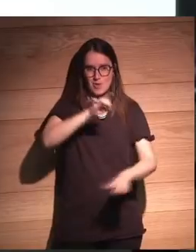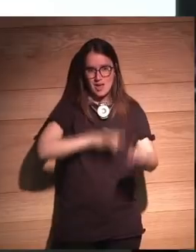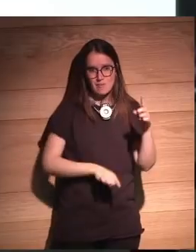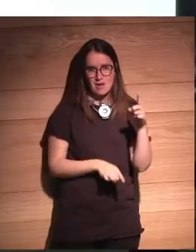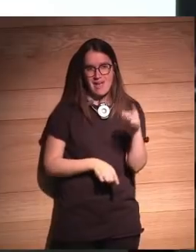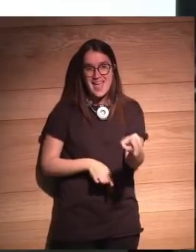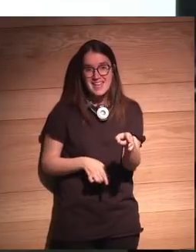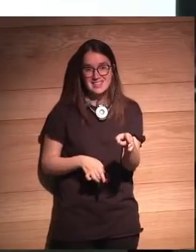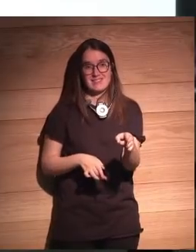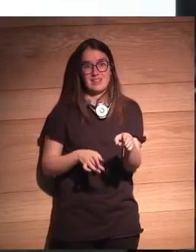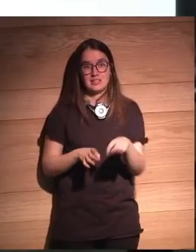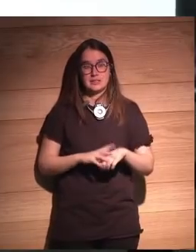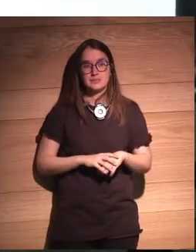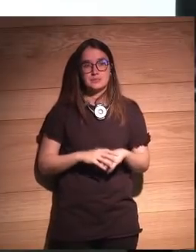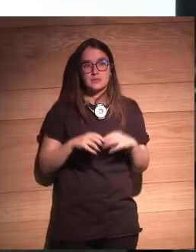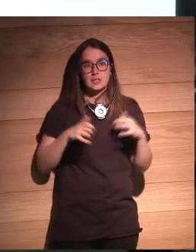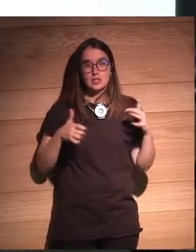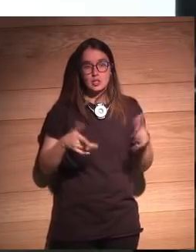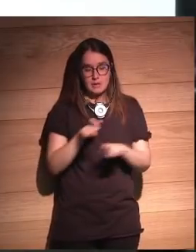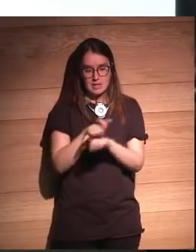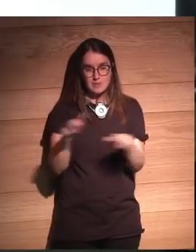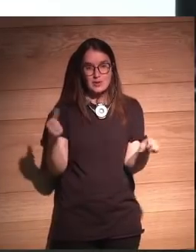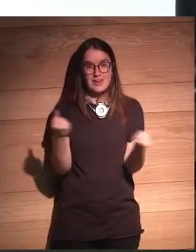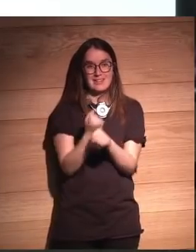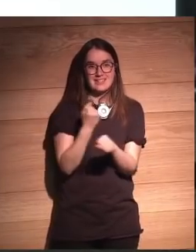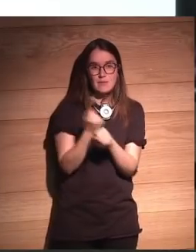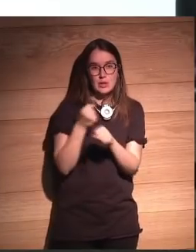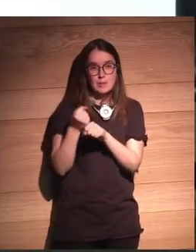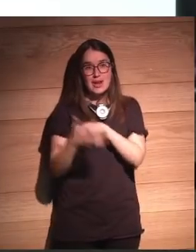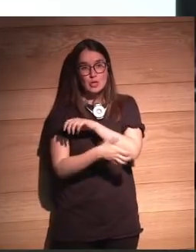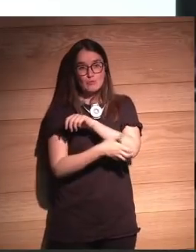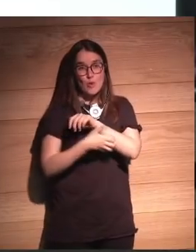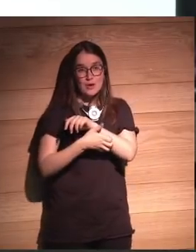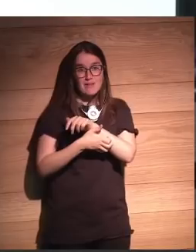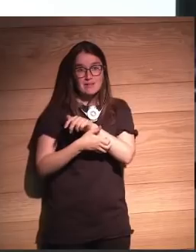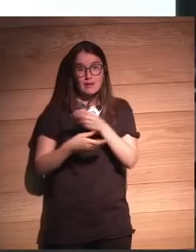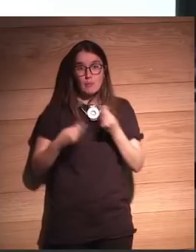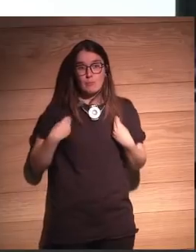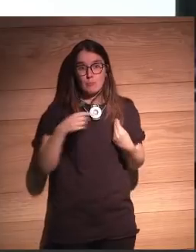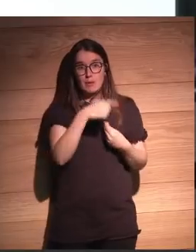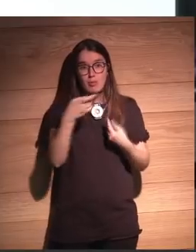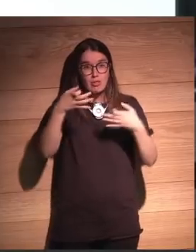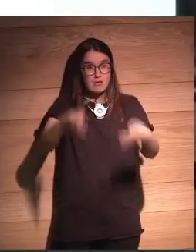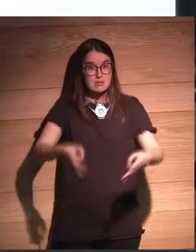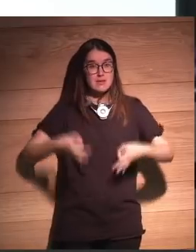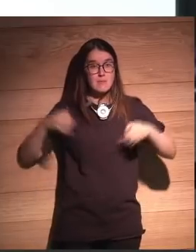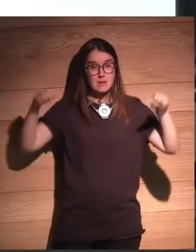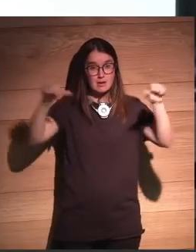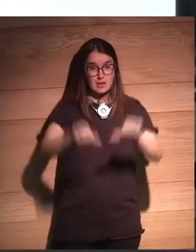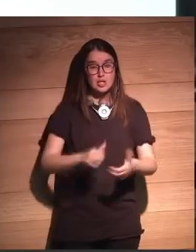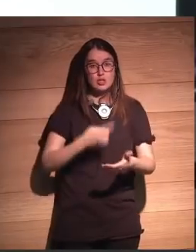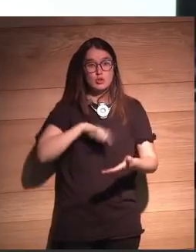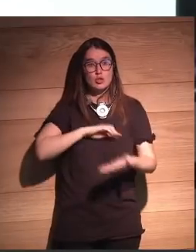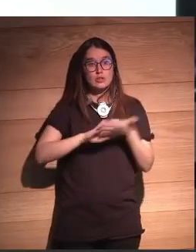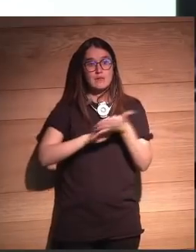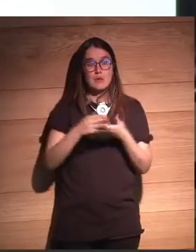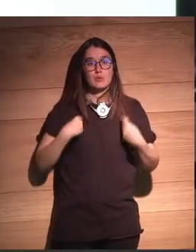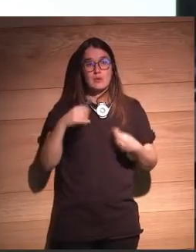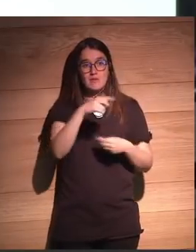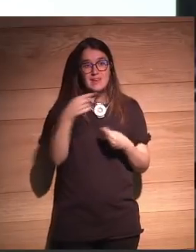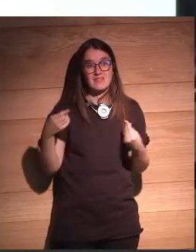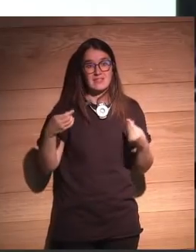problema. Así que para la gente trabajadora y los pobres, la vivienda siempre ha estado en crisis. Nosotros hablamos de la vivienda en crisis en ciudades